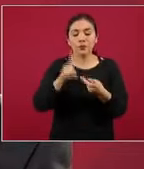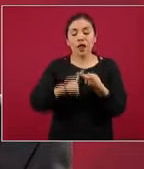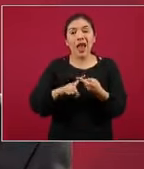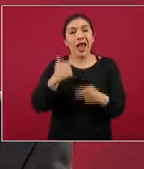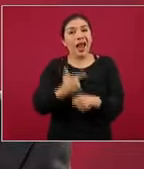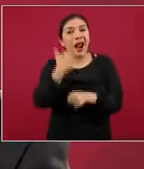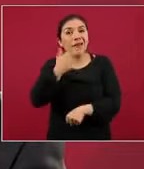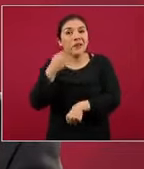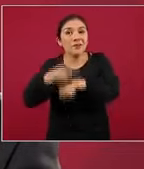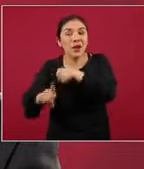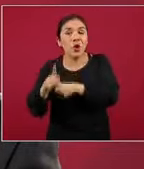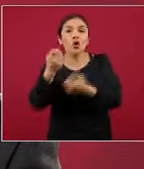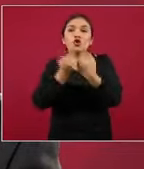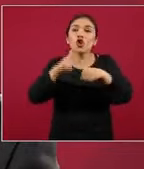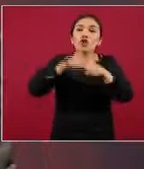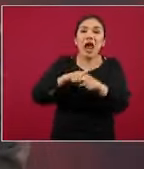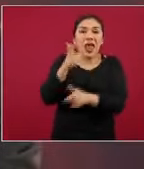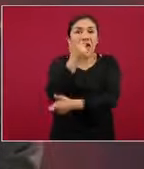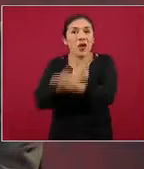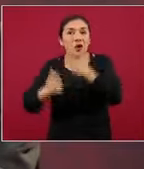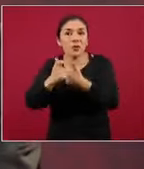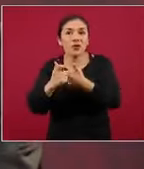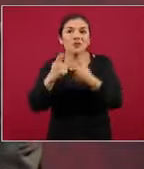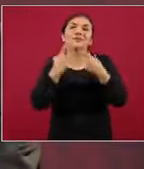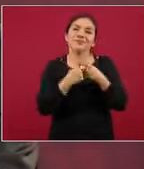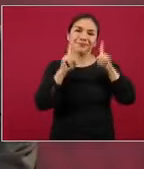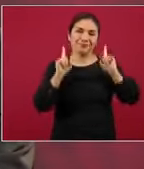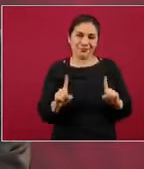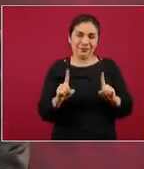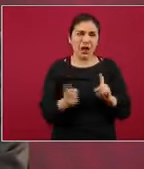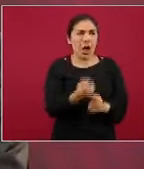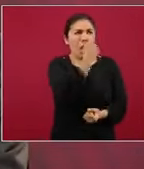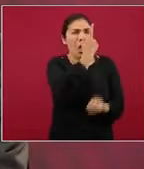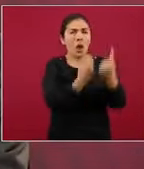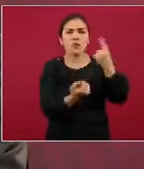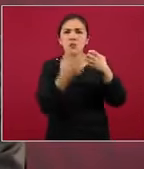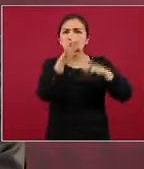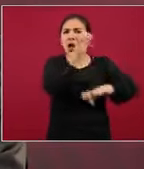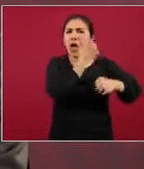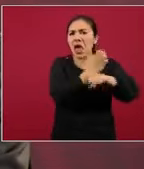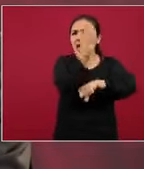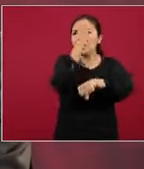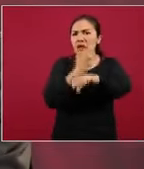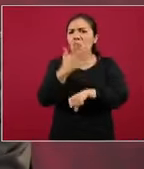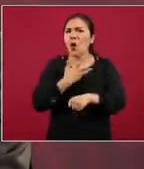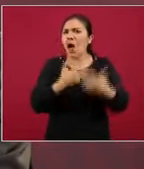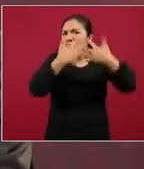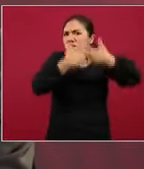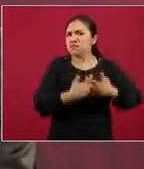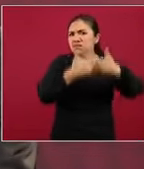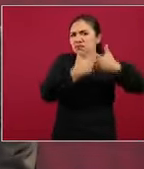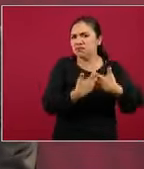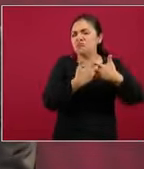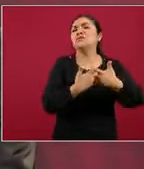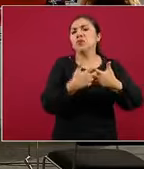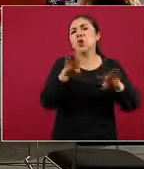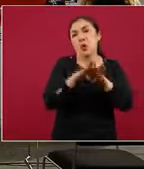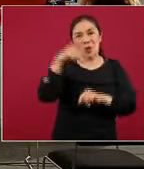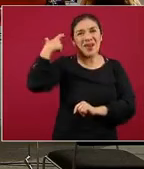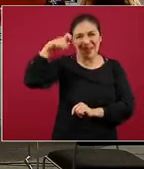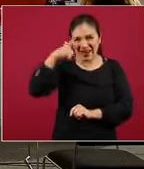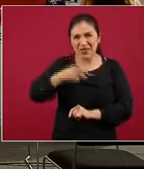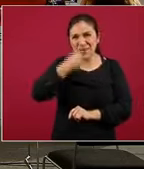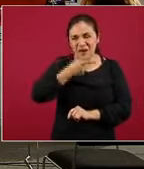y económicos es diferente. Hay estados que tienen economías industriales, Querétaro es un buen ejemplo de ello, hay estados que